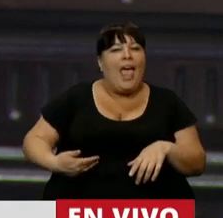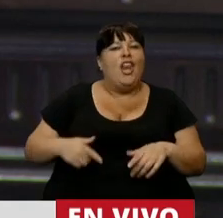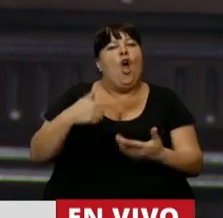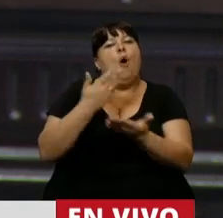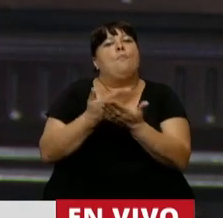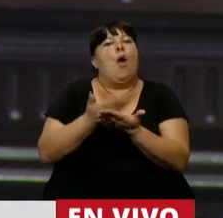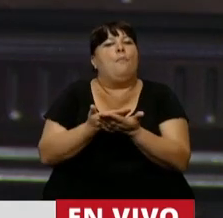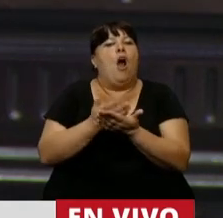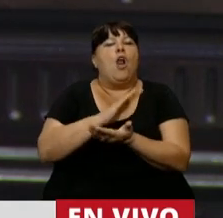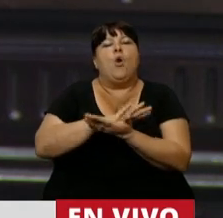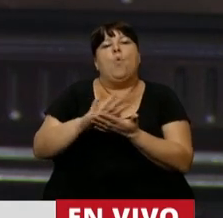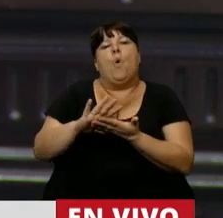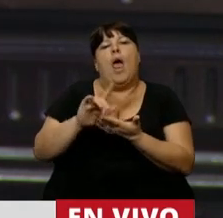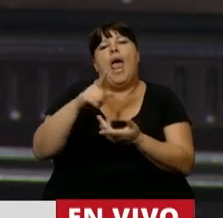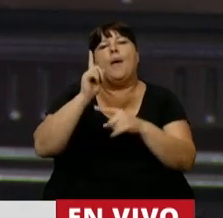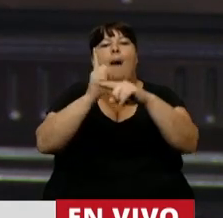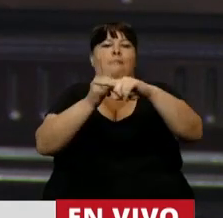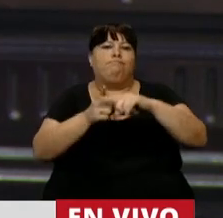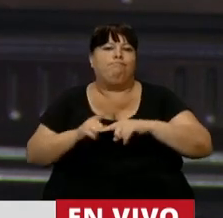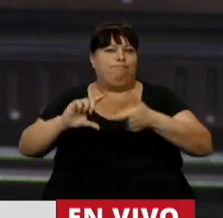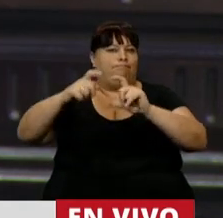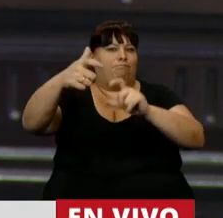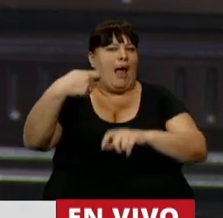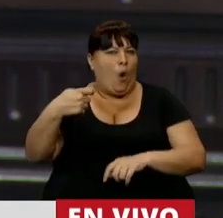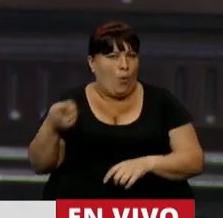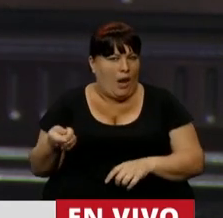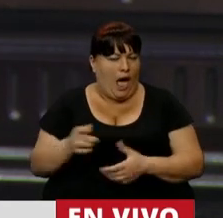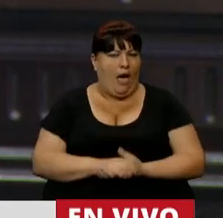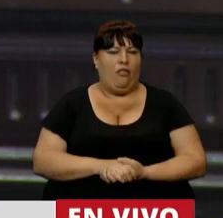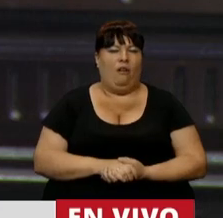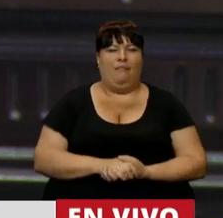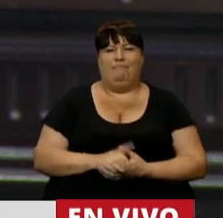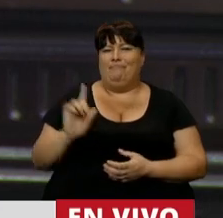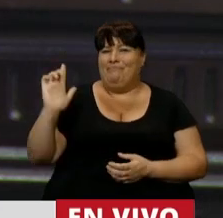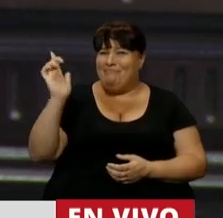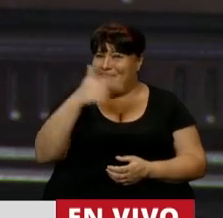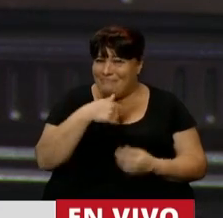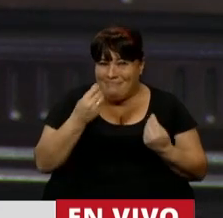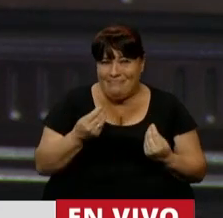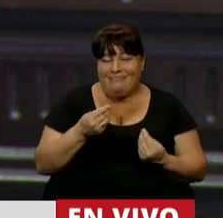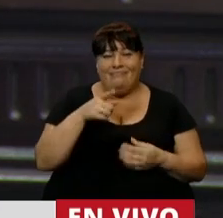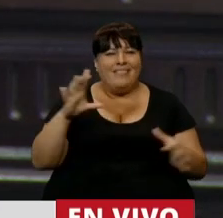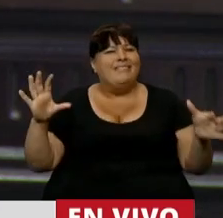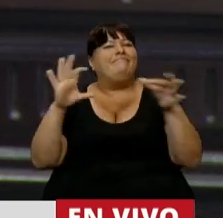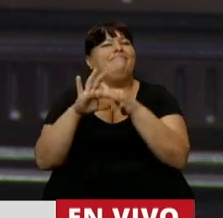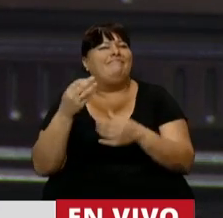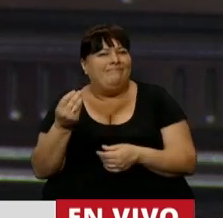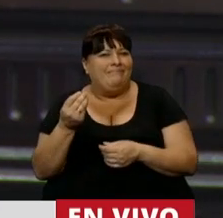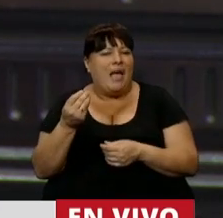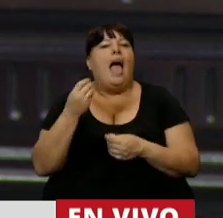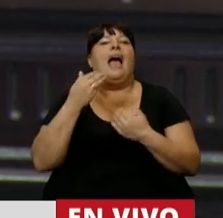viene a proponer una nueva fórmula previsional que insólitamente está atada